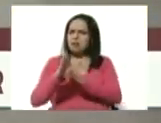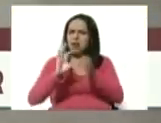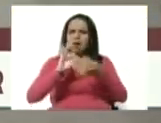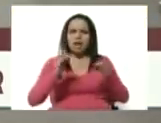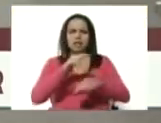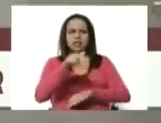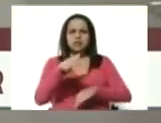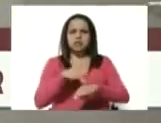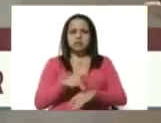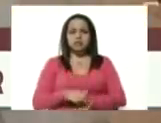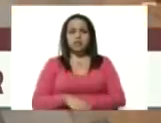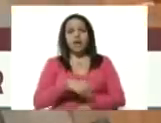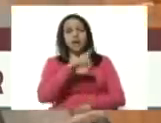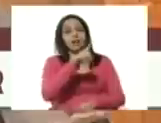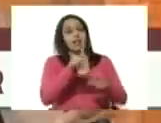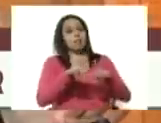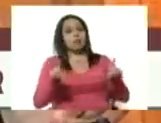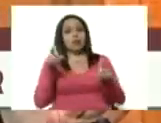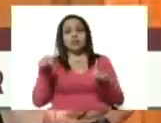dictadura.